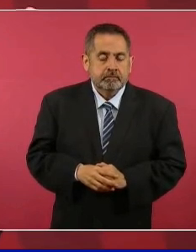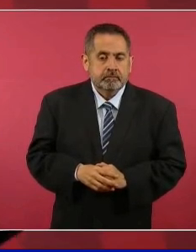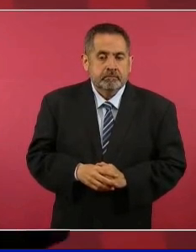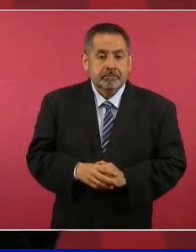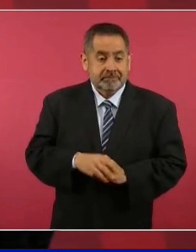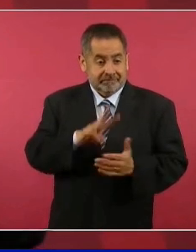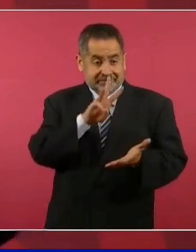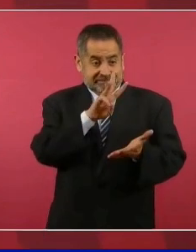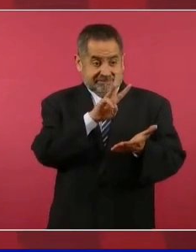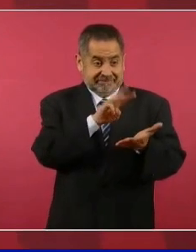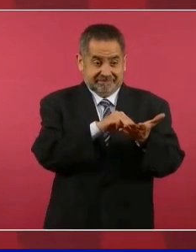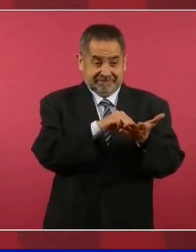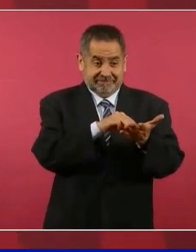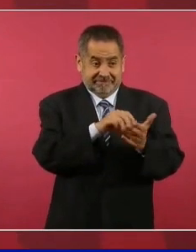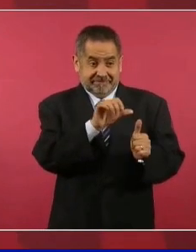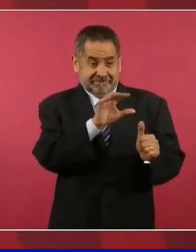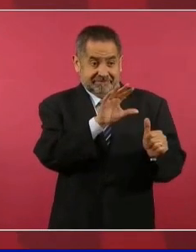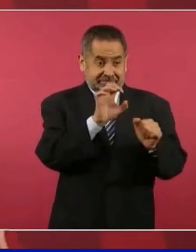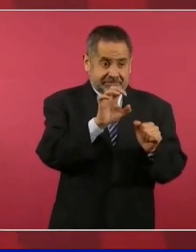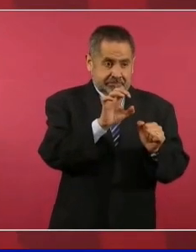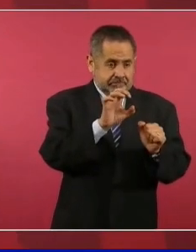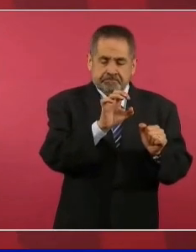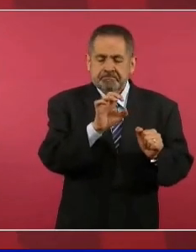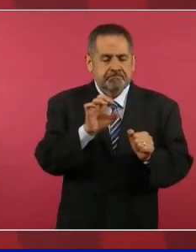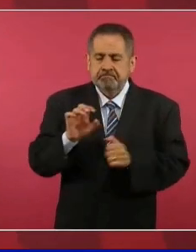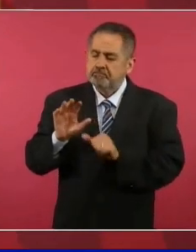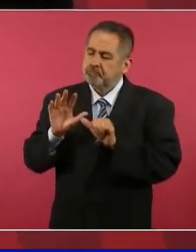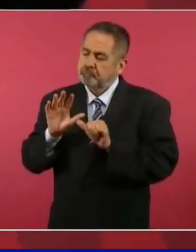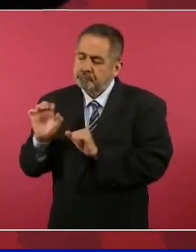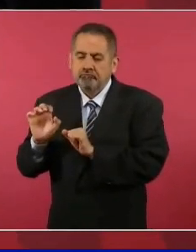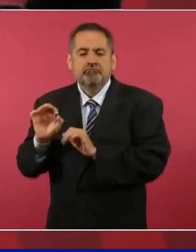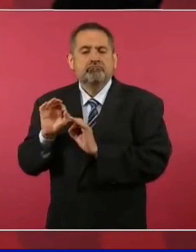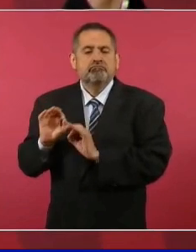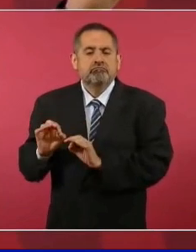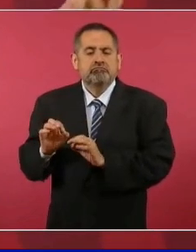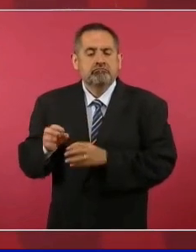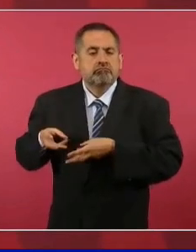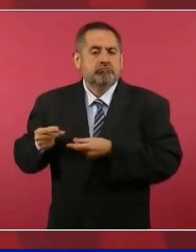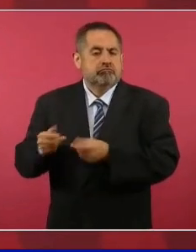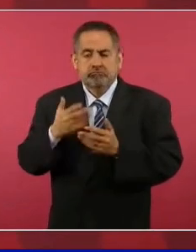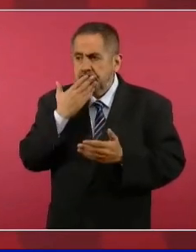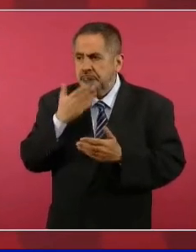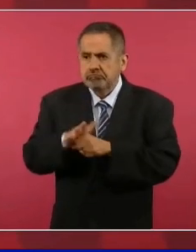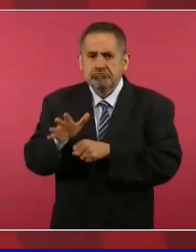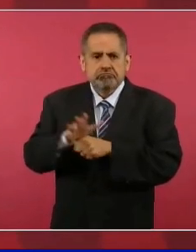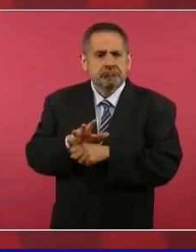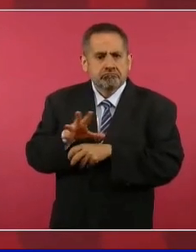de 3.600 a 600. Sí, un dispendio. Y